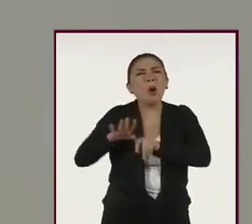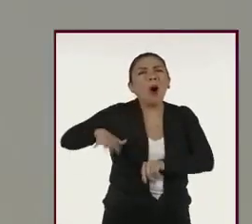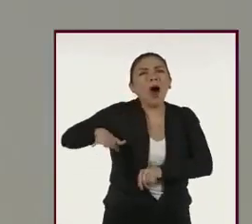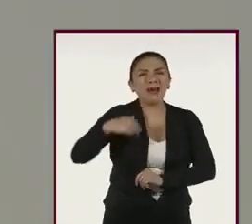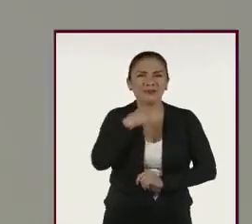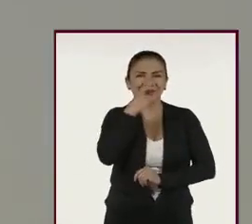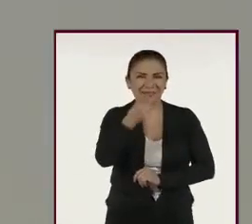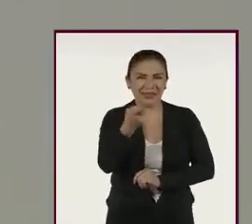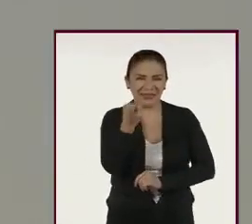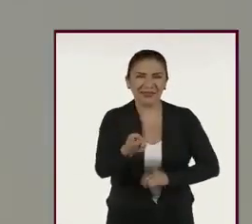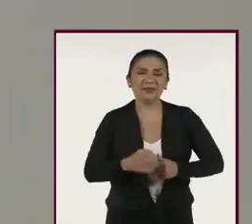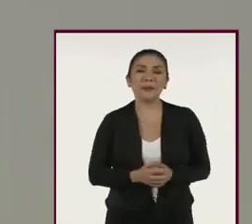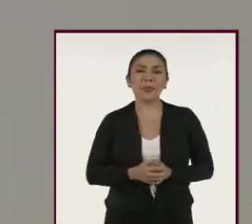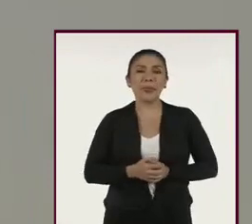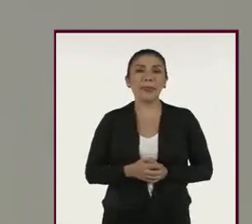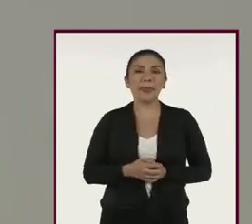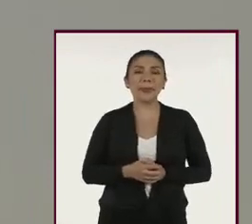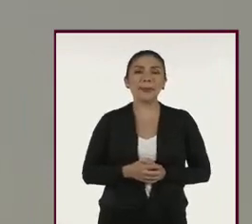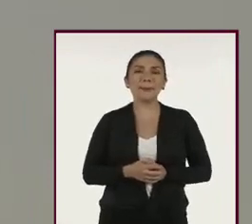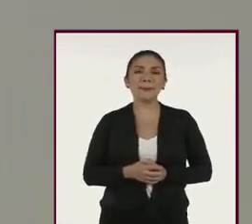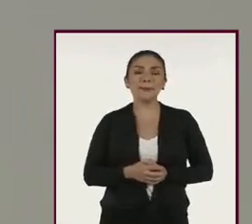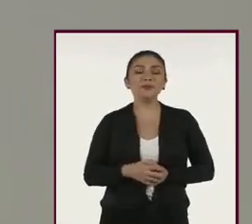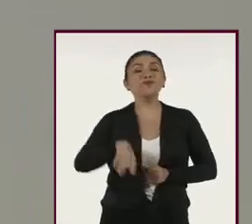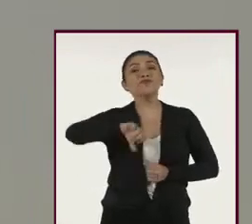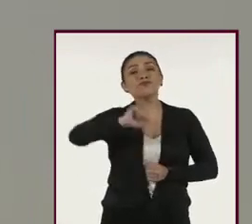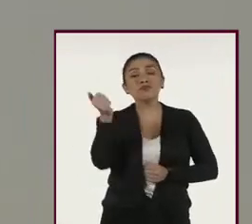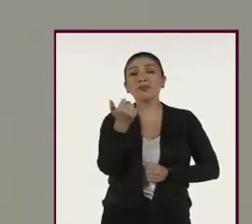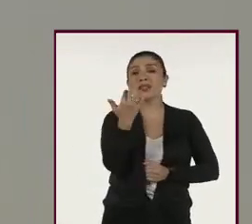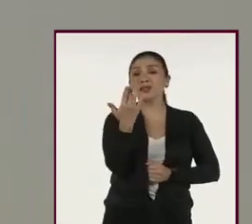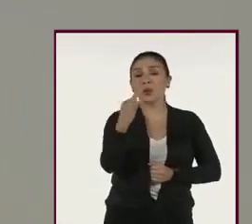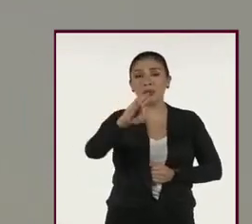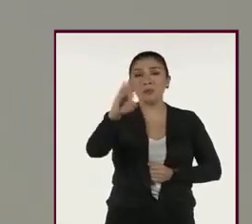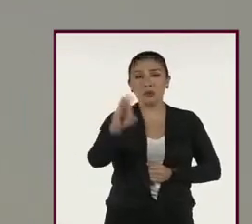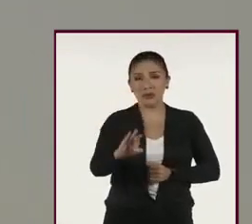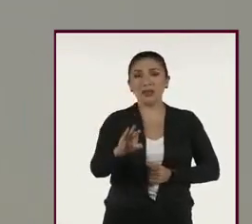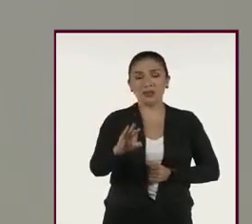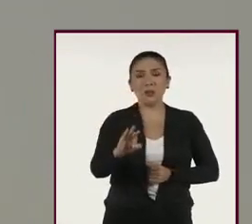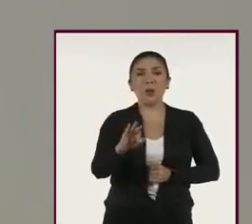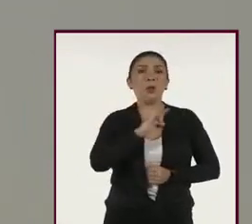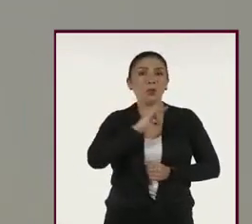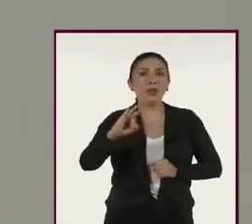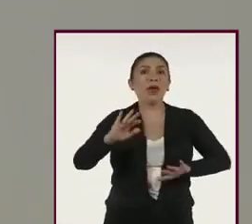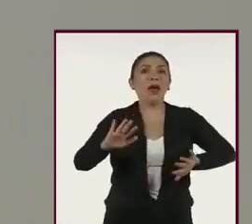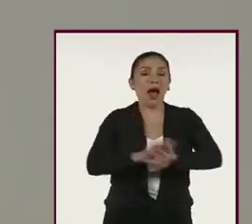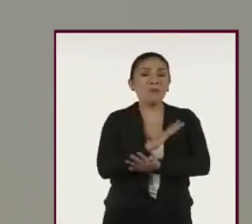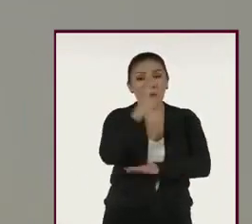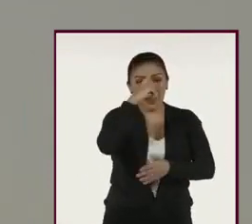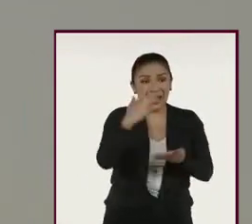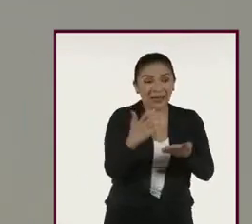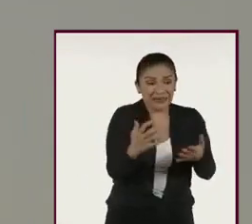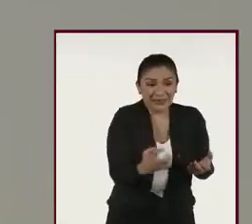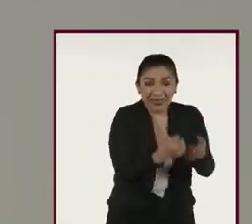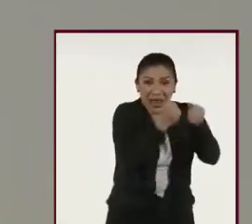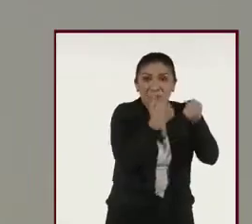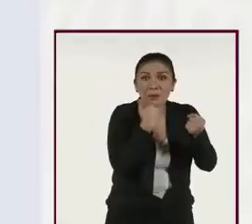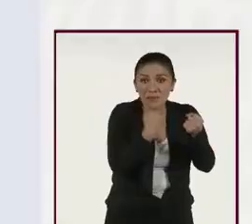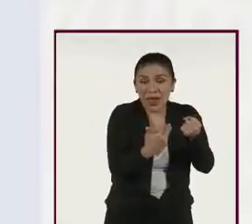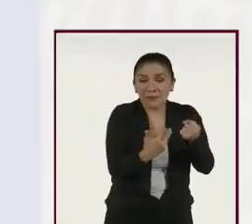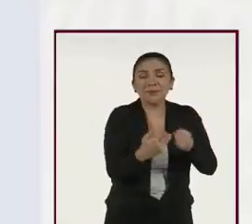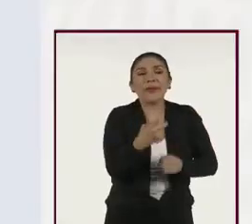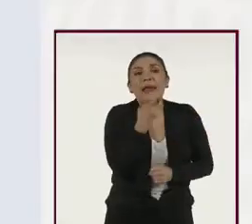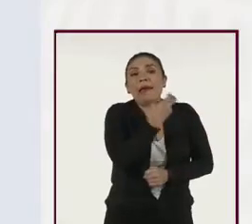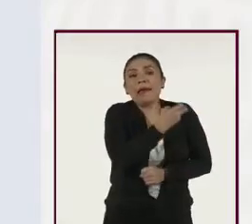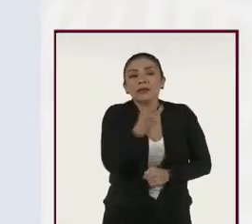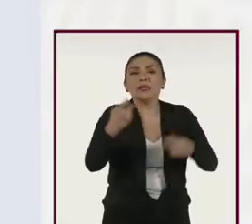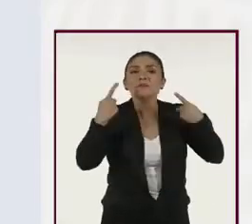mencionábamos previamente. El otro 50% que hablábamos que puede pasar a una recuperación es aquel